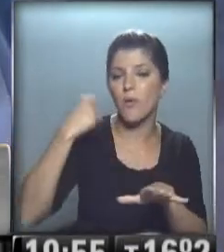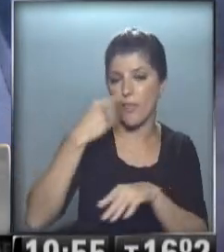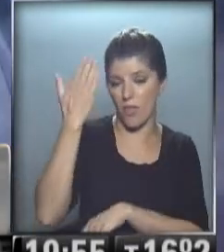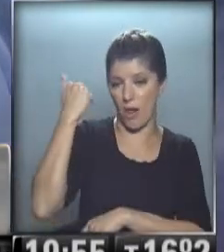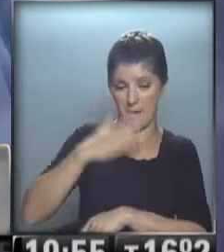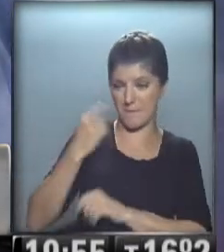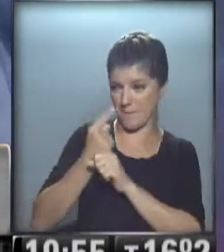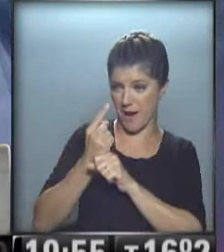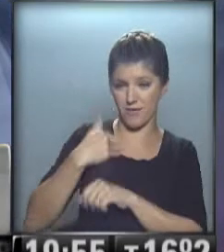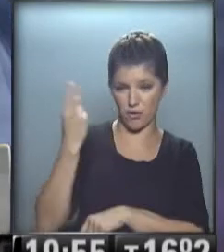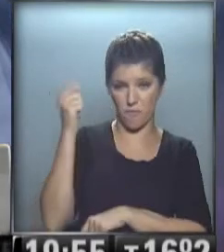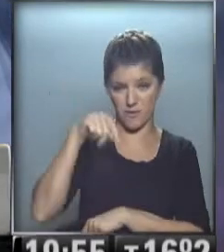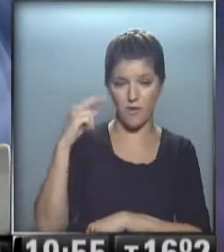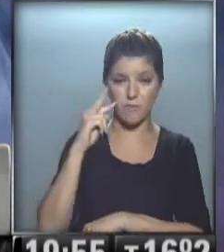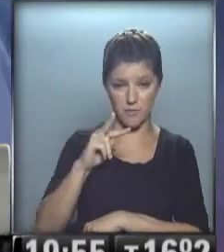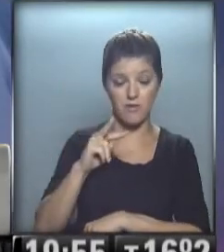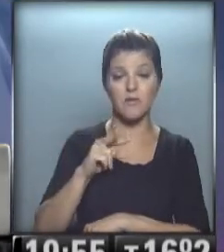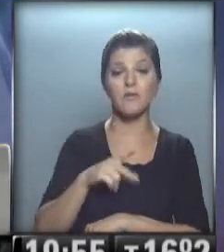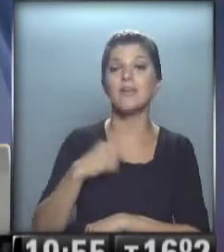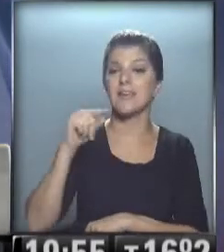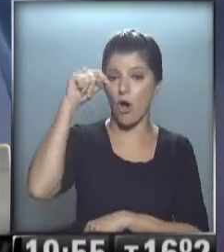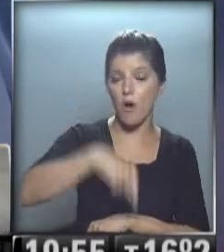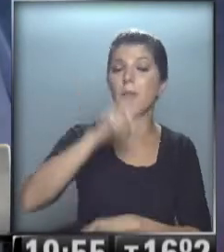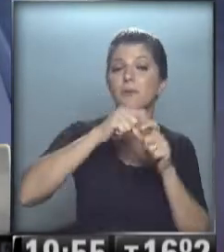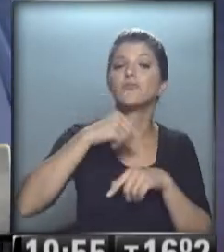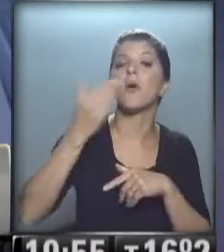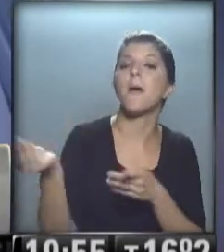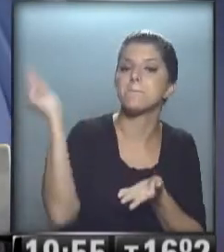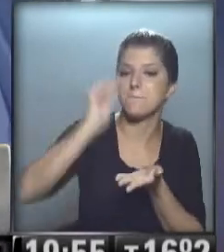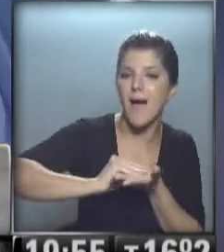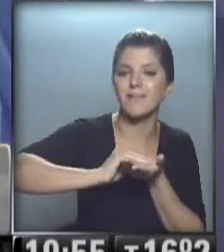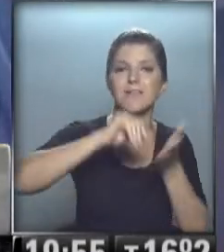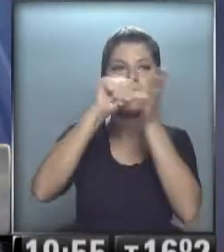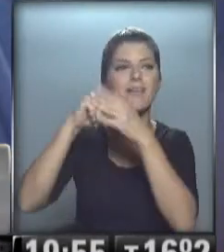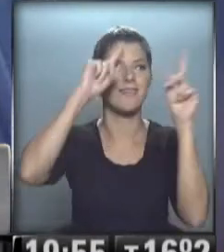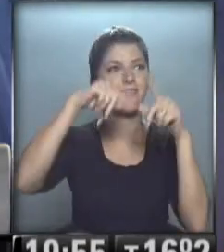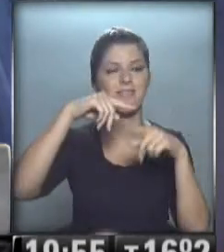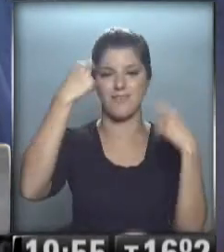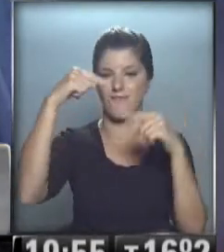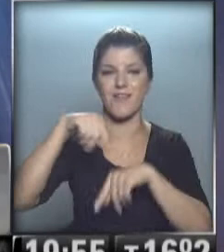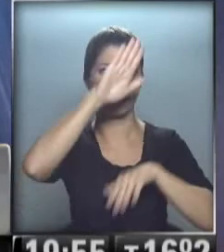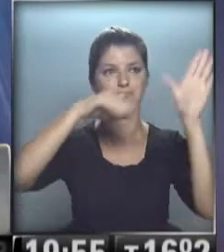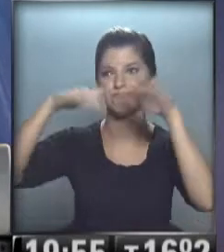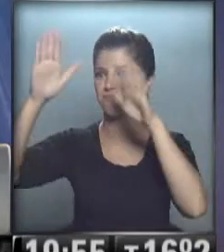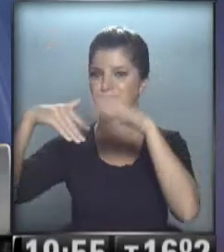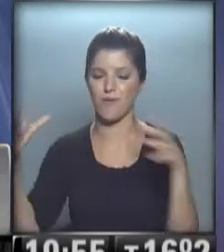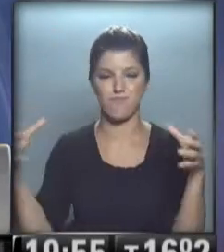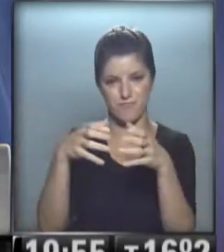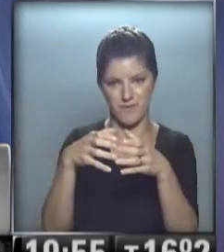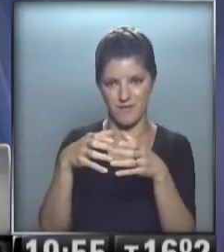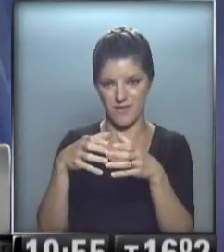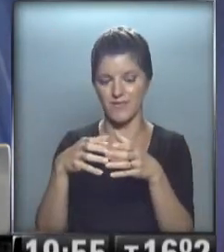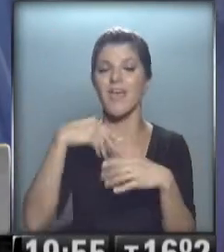que yo pude ver y que tiene más gente, más convocatoria de varios países, que hay una linda paleta